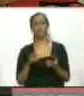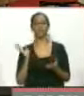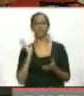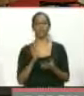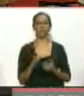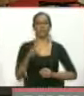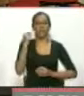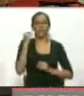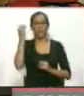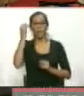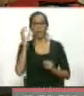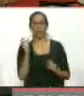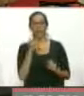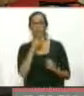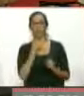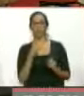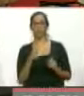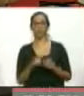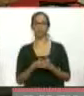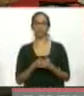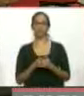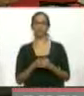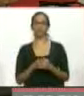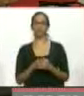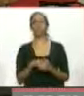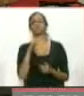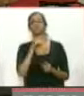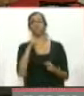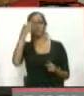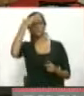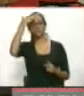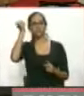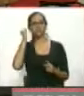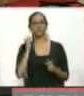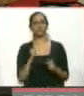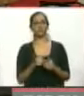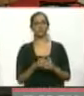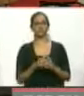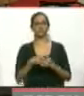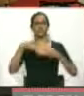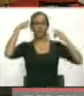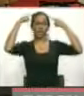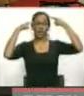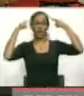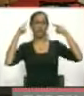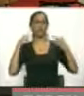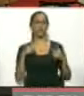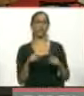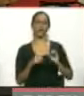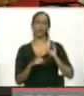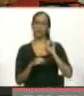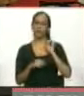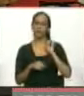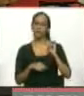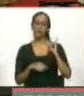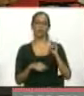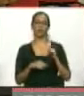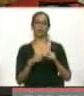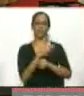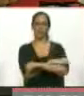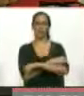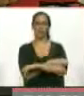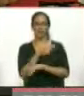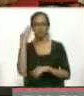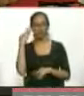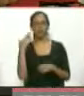fácil porque hay que rescatar que la gente se olvida o que el chavismo o la izquierda fuimos oposición y sabemos de la